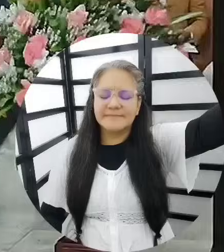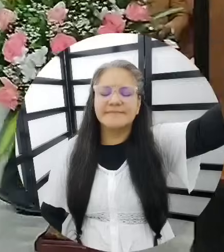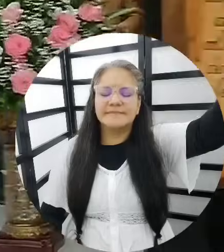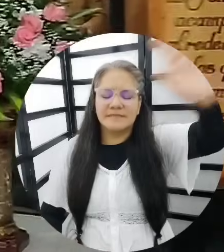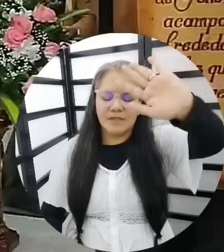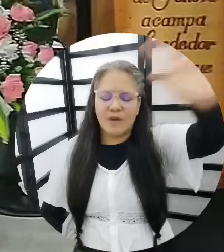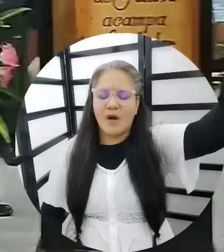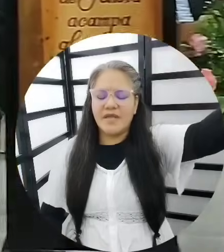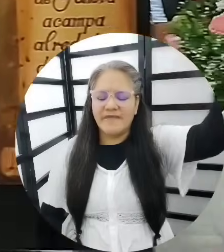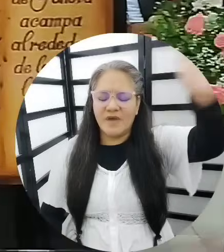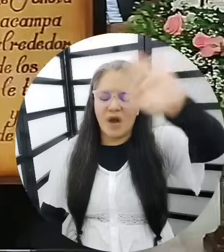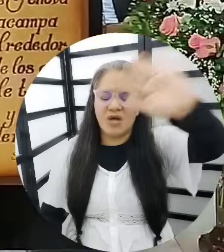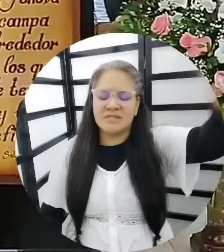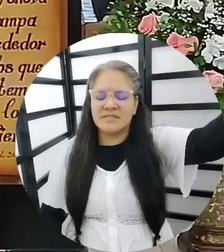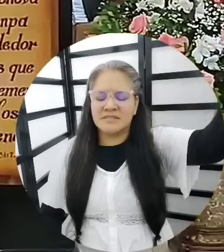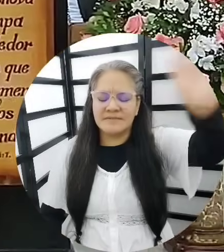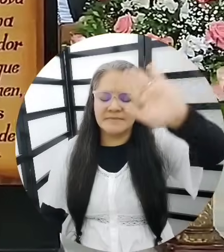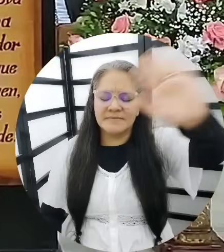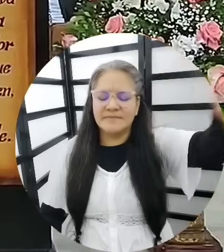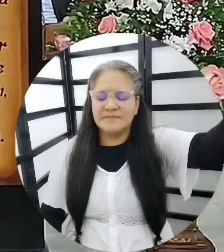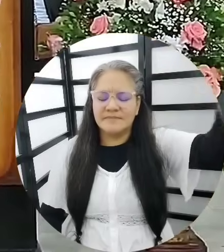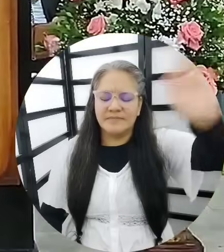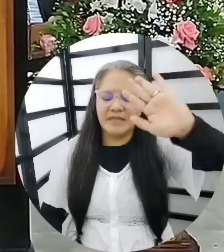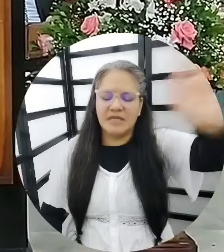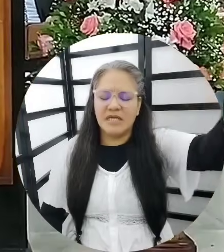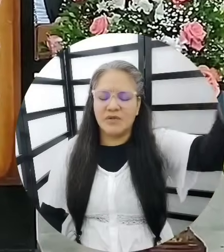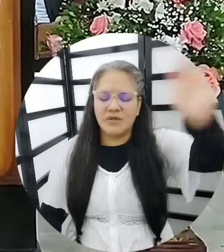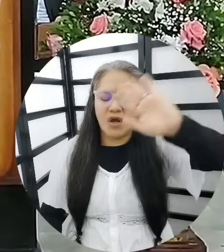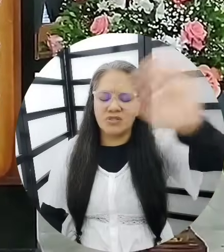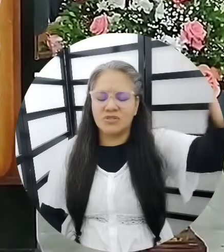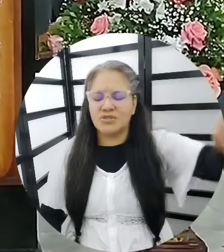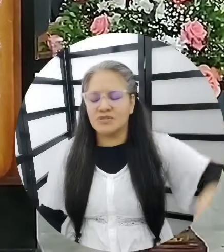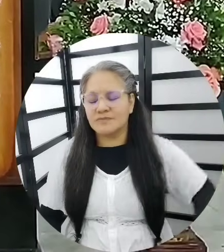Santo, el poder de la palabra.